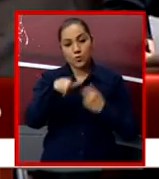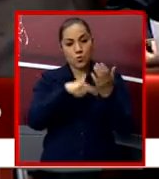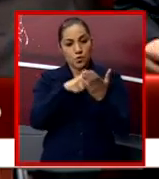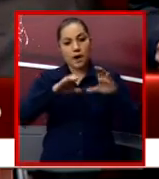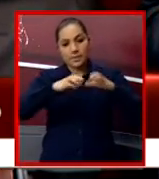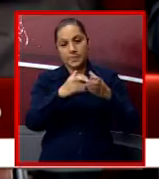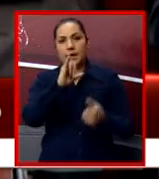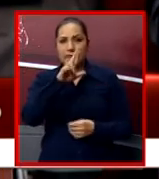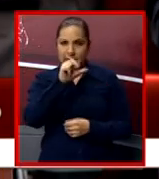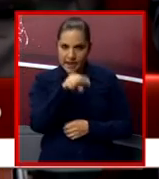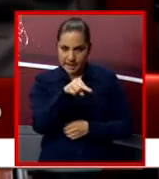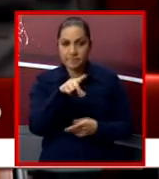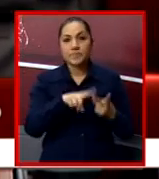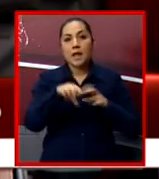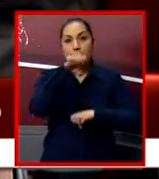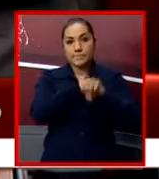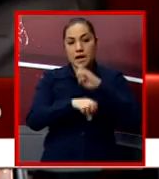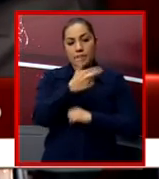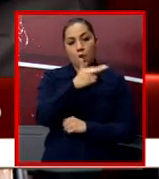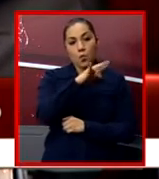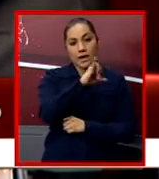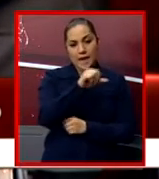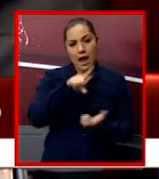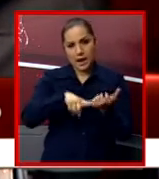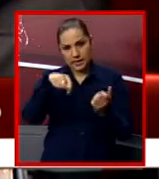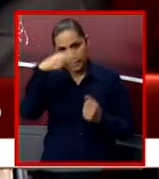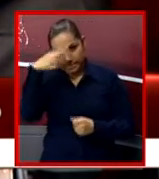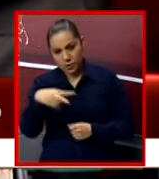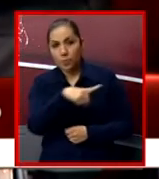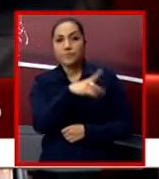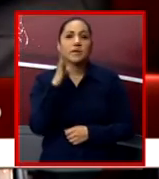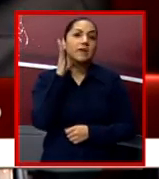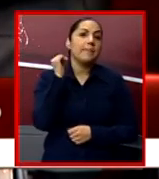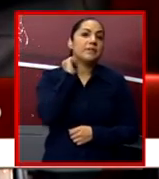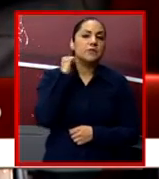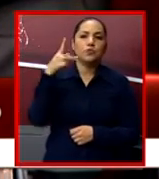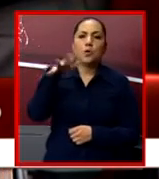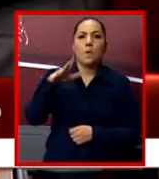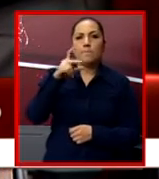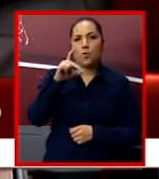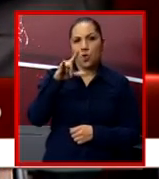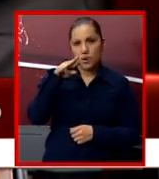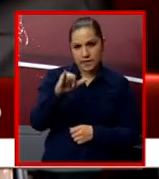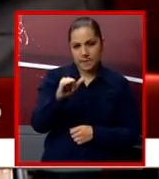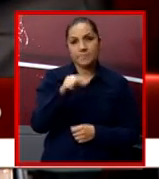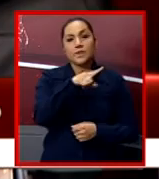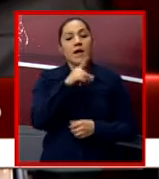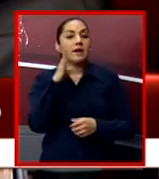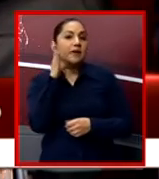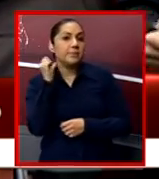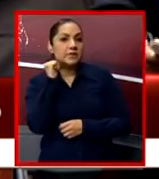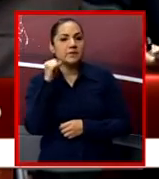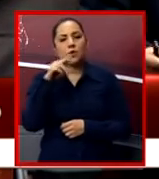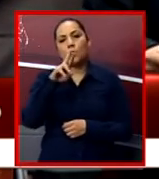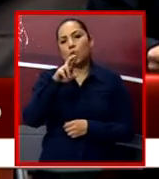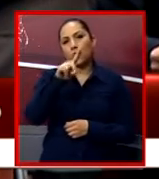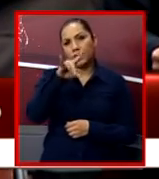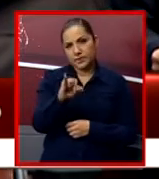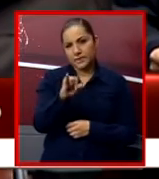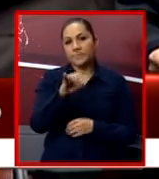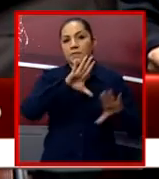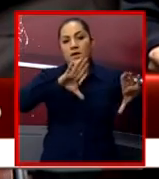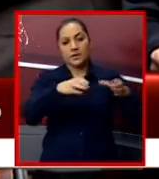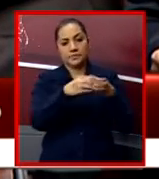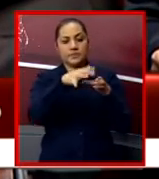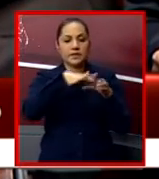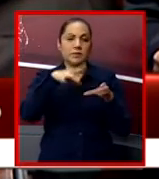Irán, la Embajada de Hungría en México, el Senado de la República de Polonia, el Senado de la República de Burundi, el Congreso